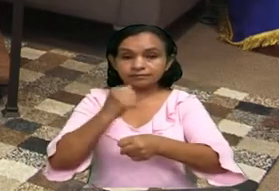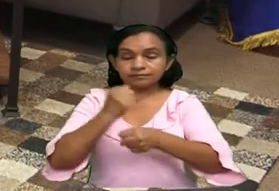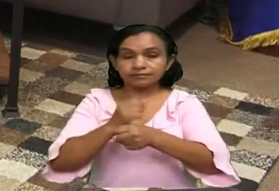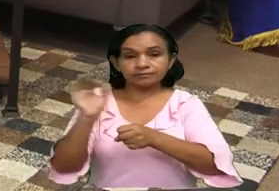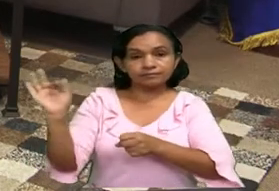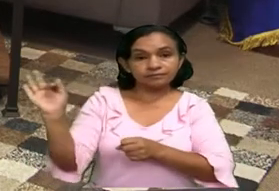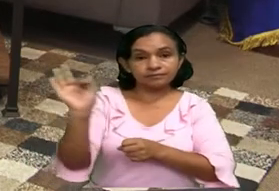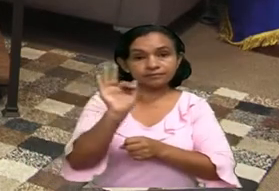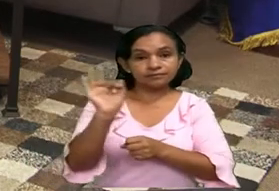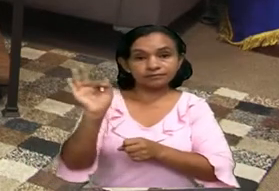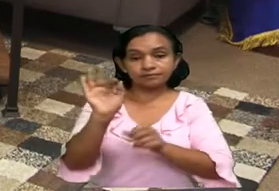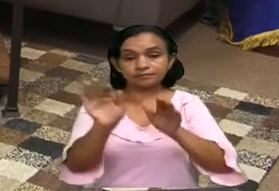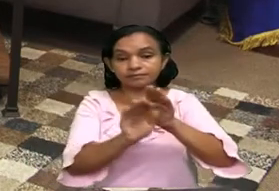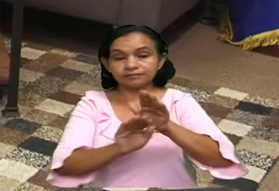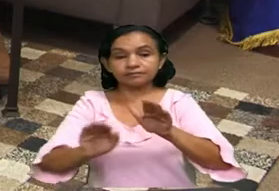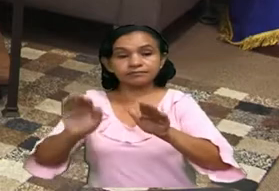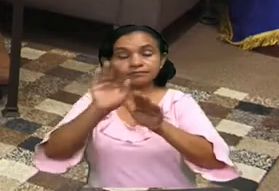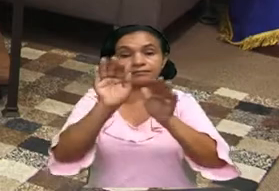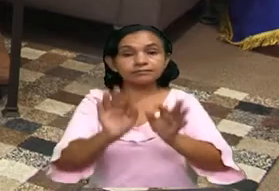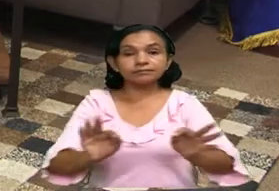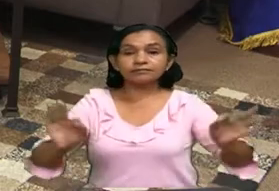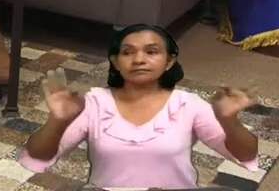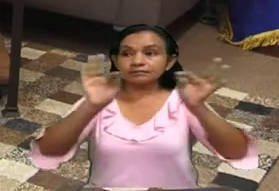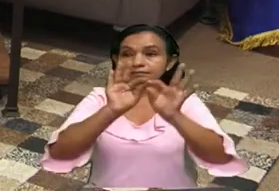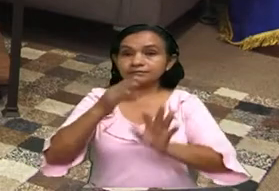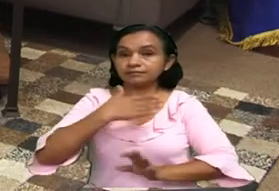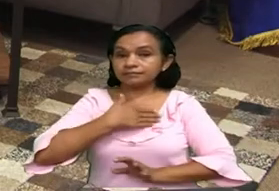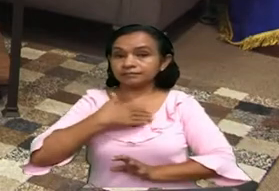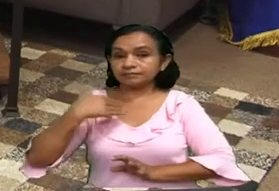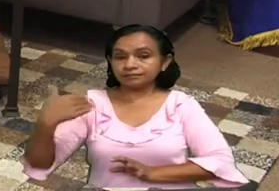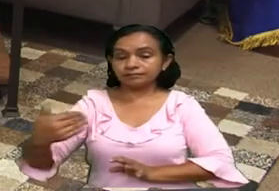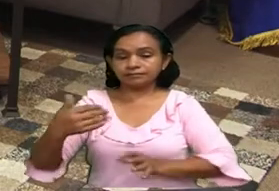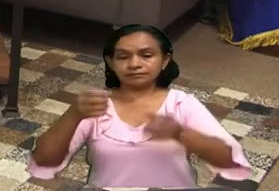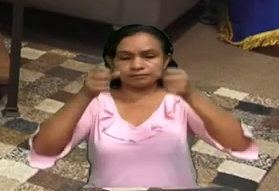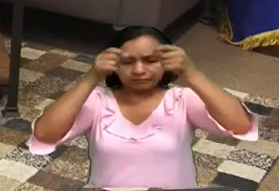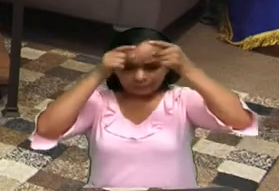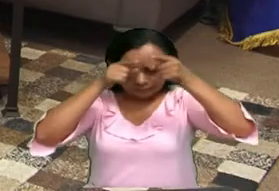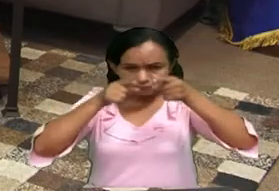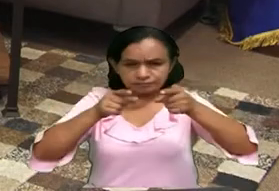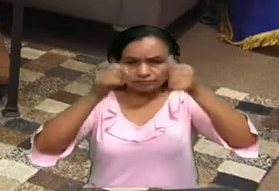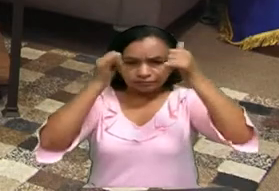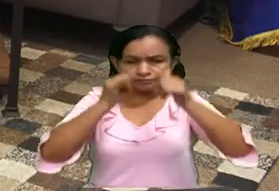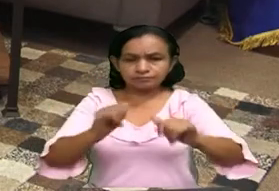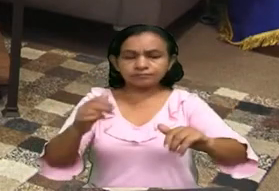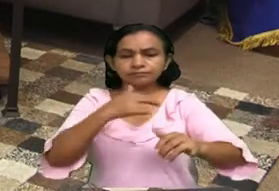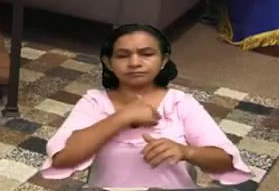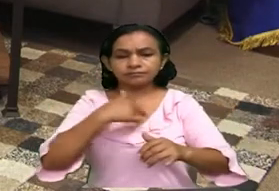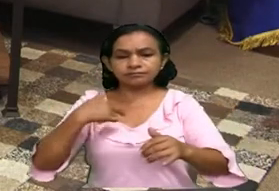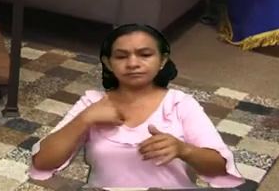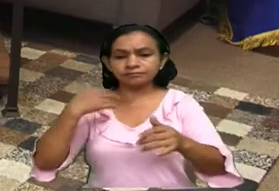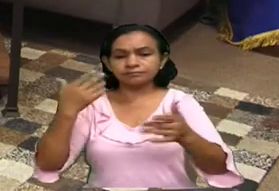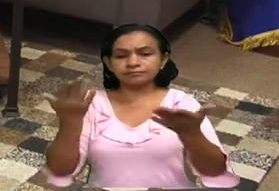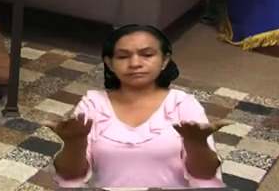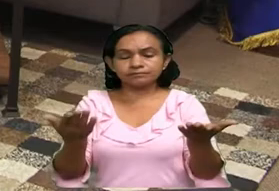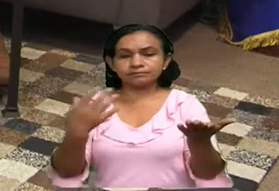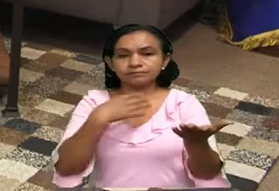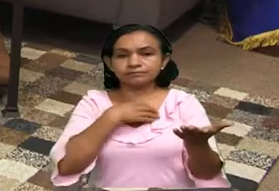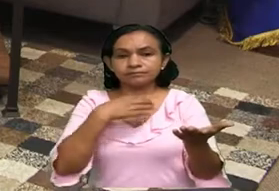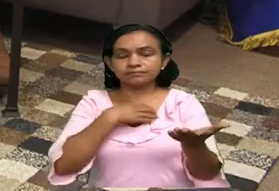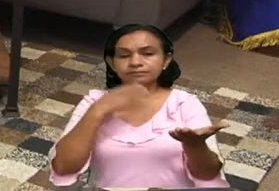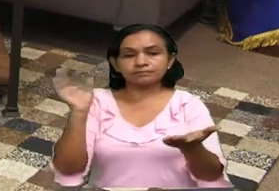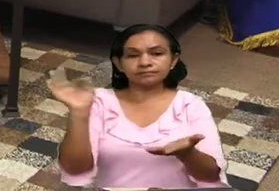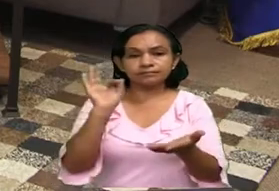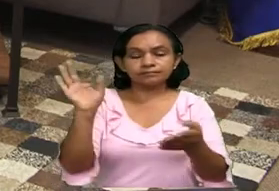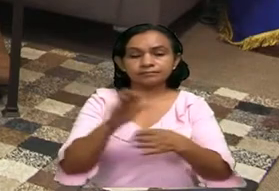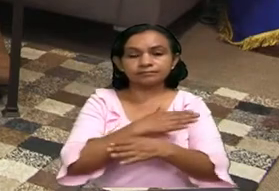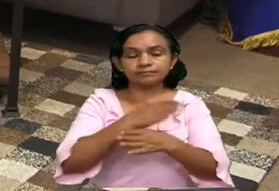manera más elemental, como es el mejoramiento de los sementales, hasta la marcación molecular, que son las tecnologías